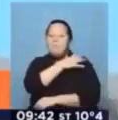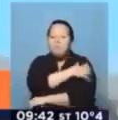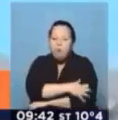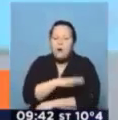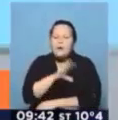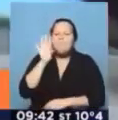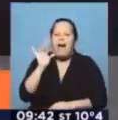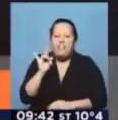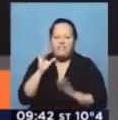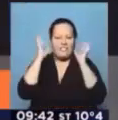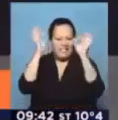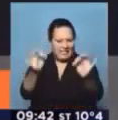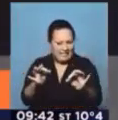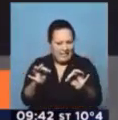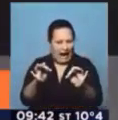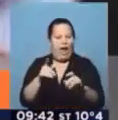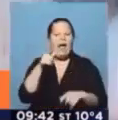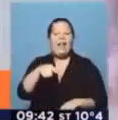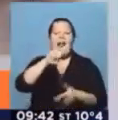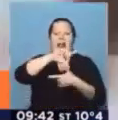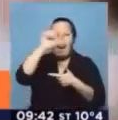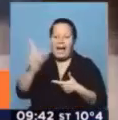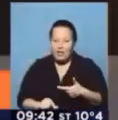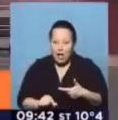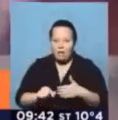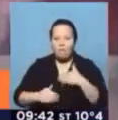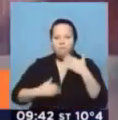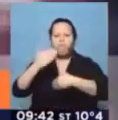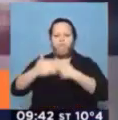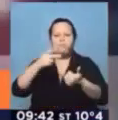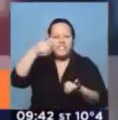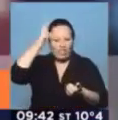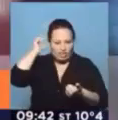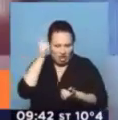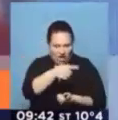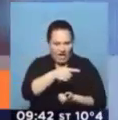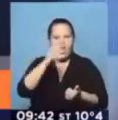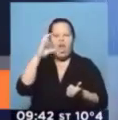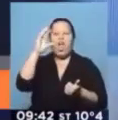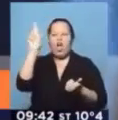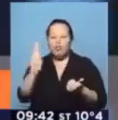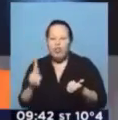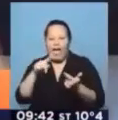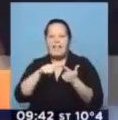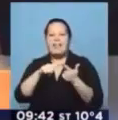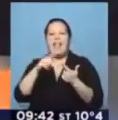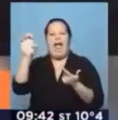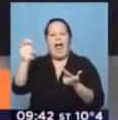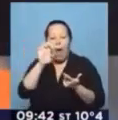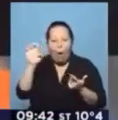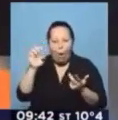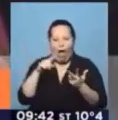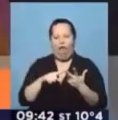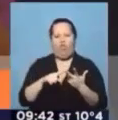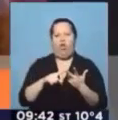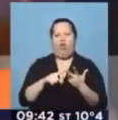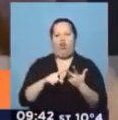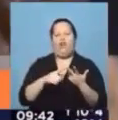mujeres pobres les cuesta más llegar. Entonces, en la Latinoamérica avanzaron en Chile, en Costa Rica, en